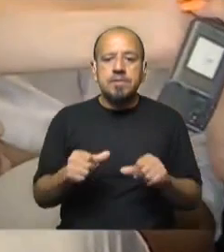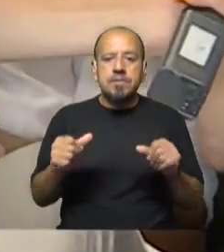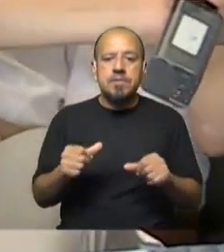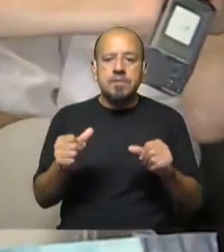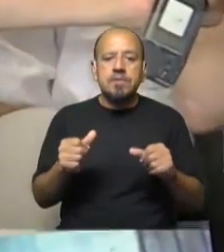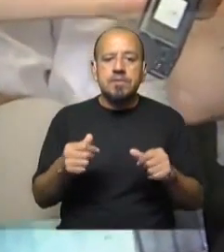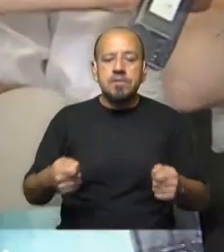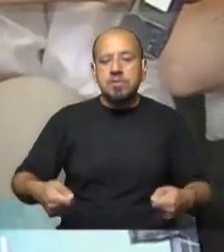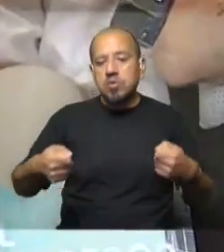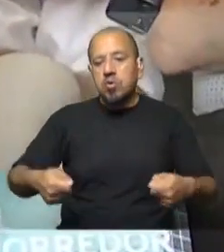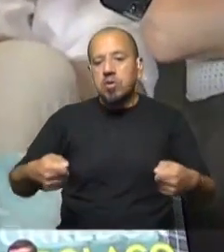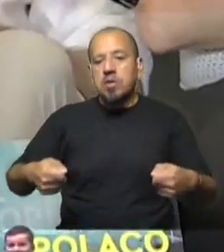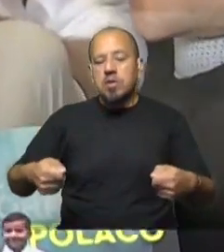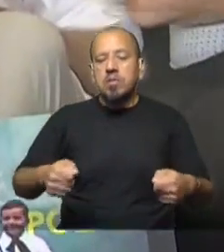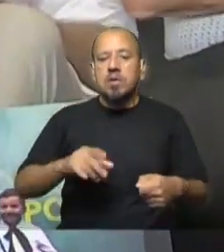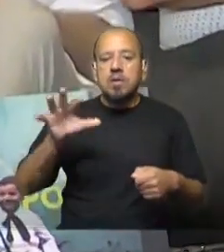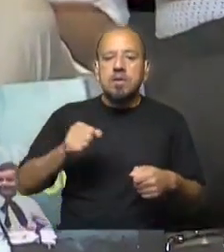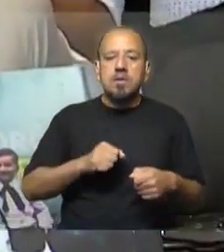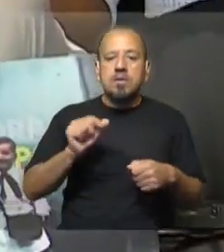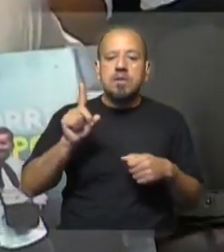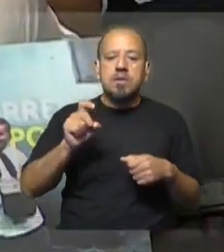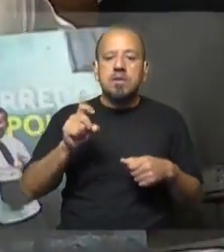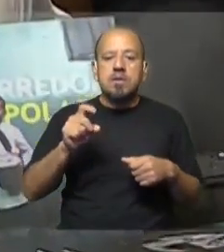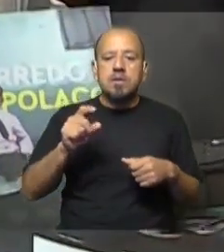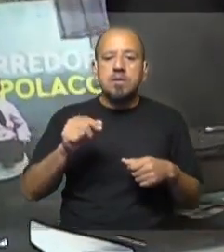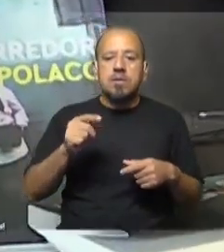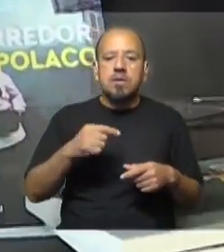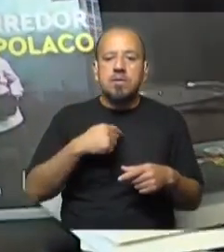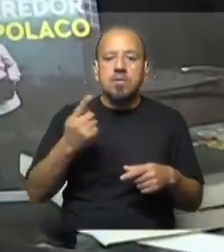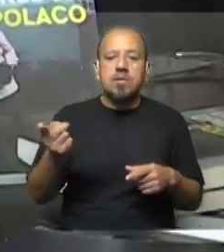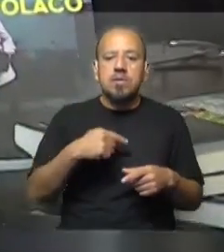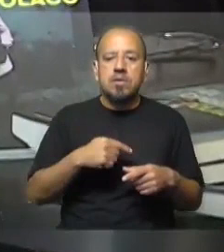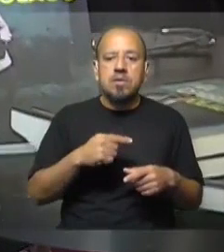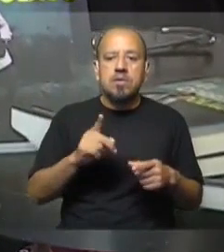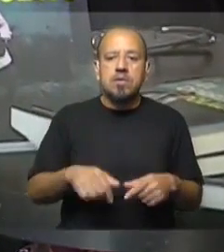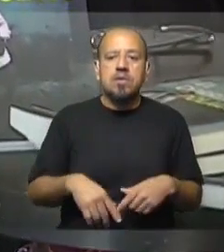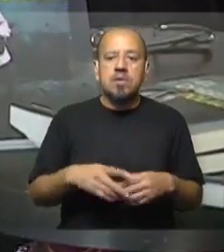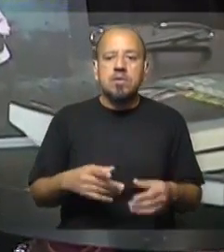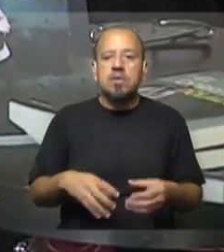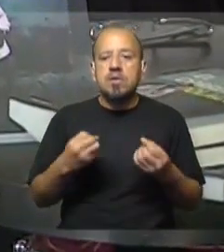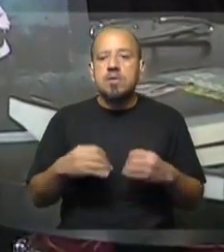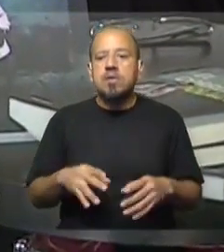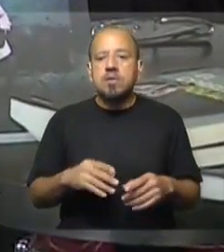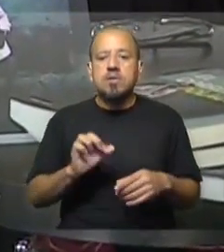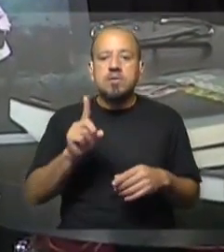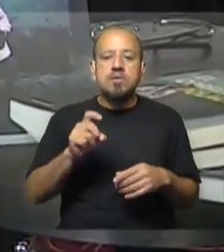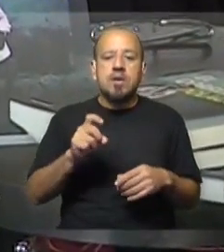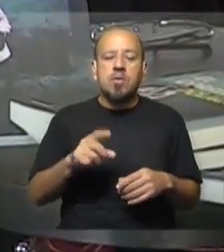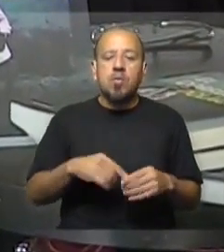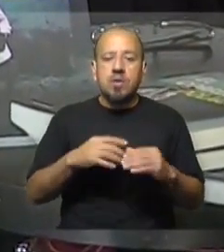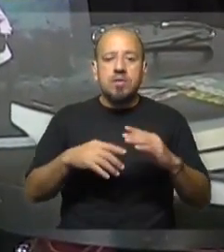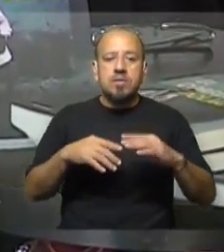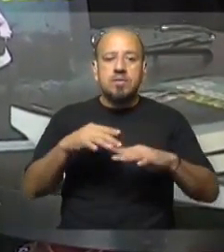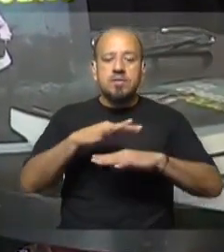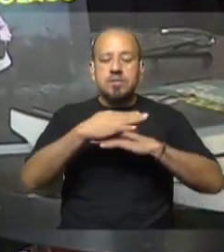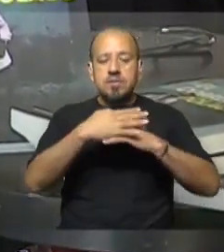un colador para traer agua. Y yo volvía y lloraba. Digo, lo pierdo, pierdo el agua. ¿Qué hago? ¿Qué hago? Y